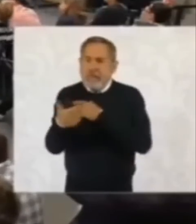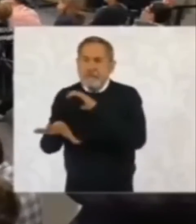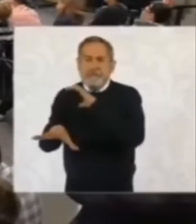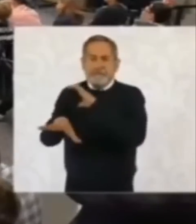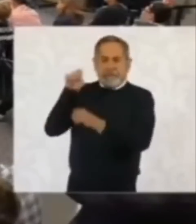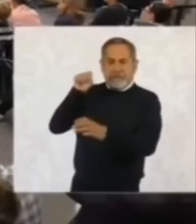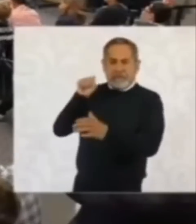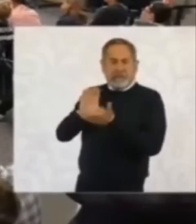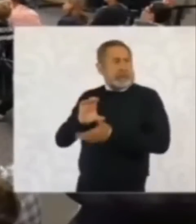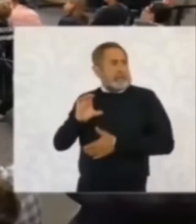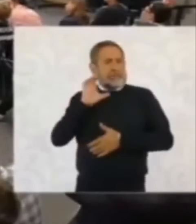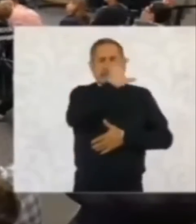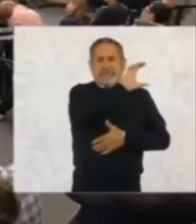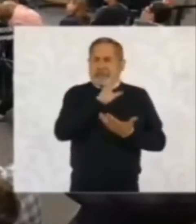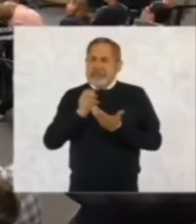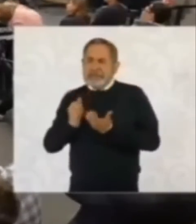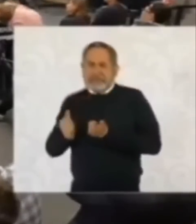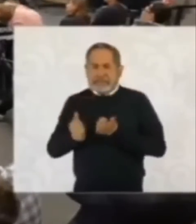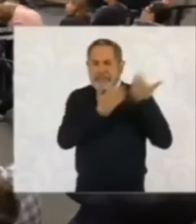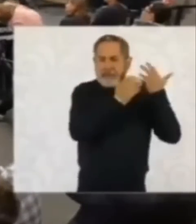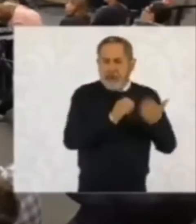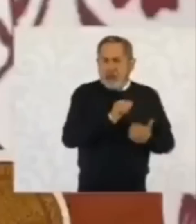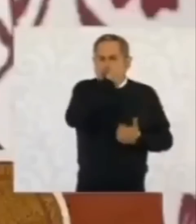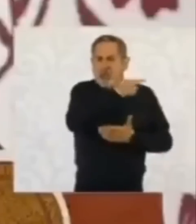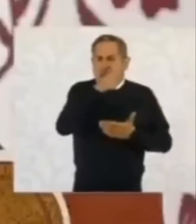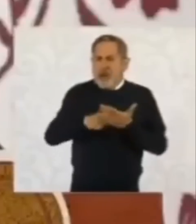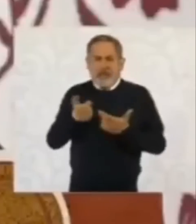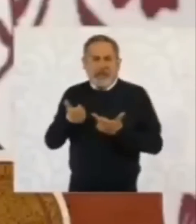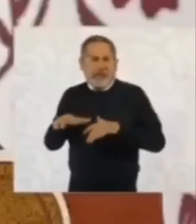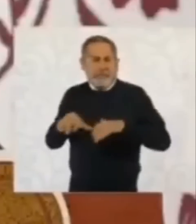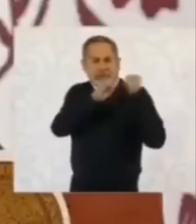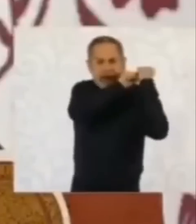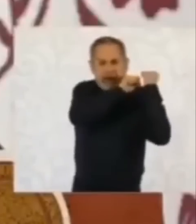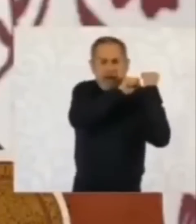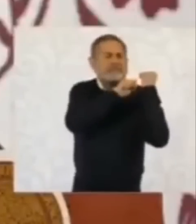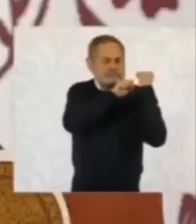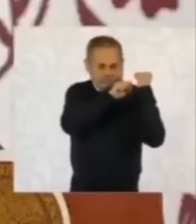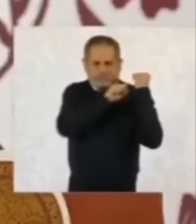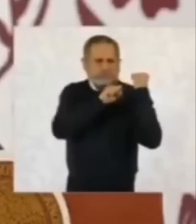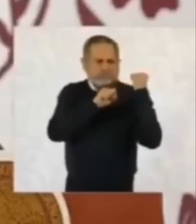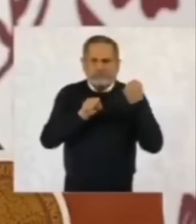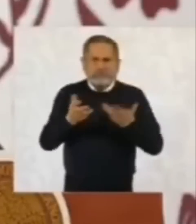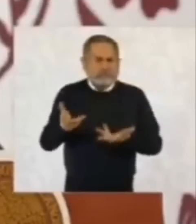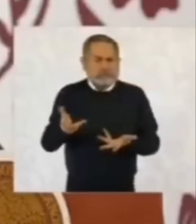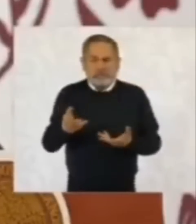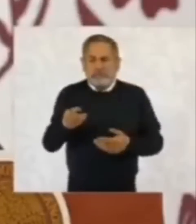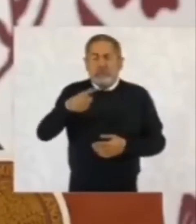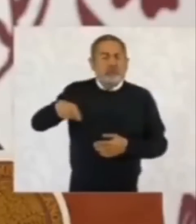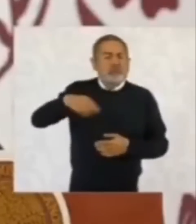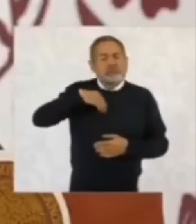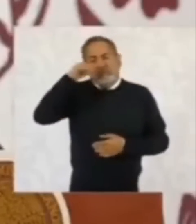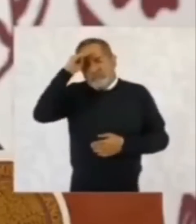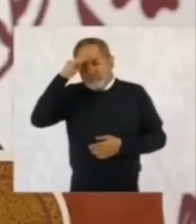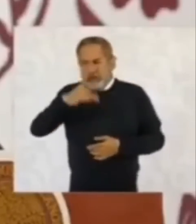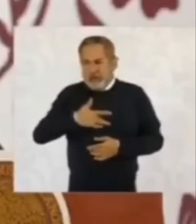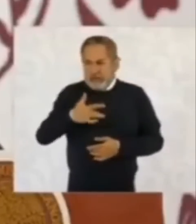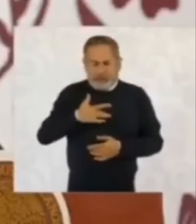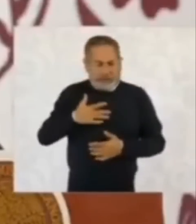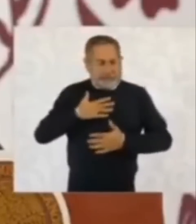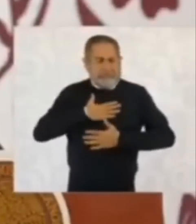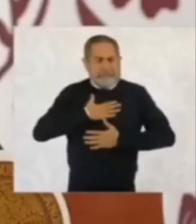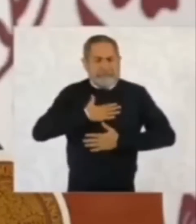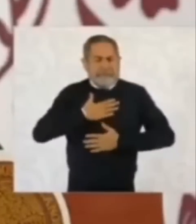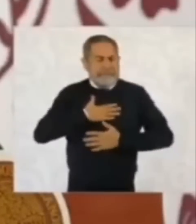de los dueños del dinero, que buscaban pues ciertas